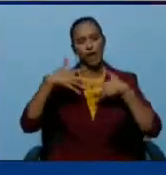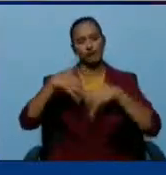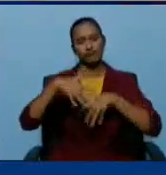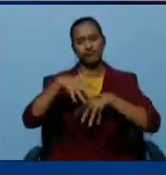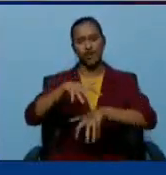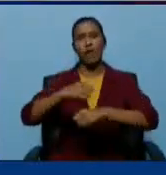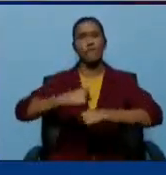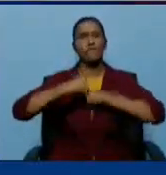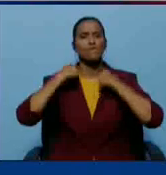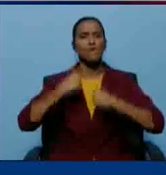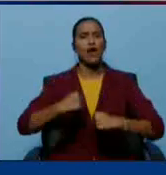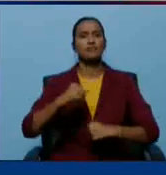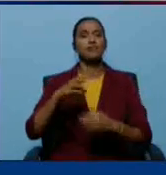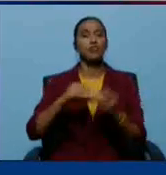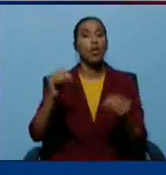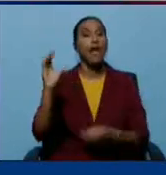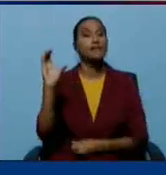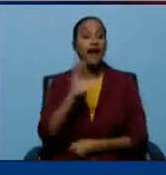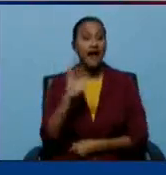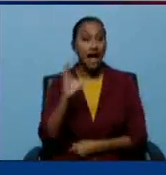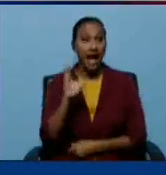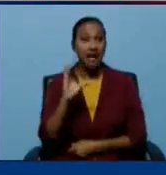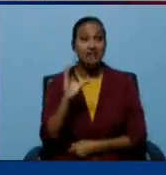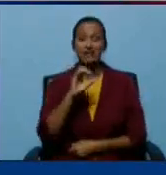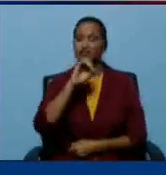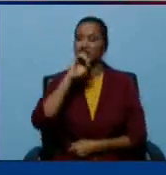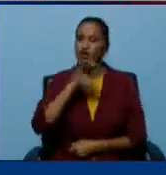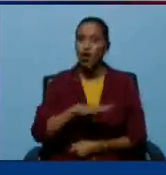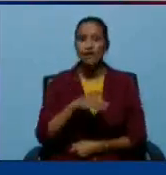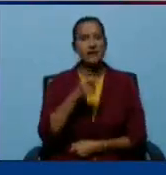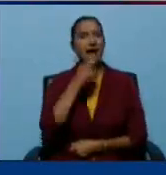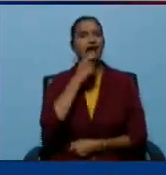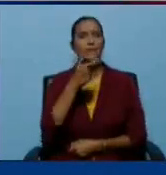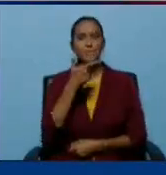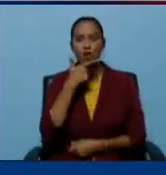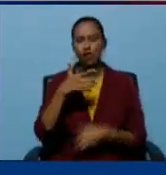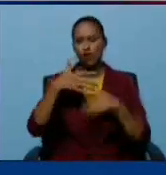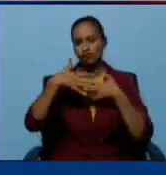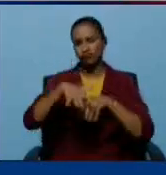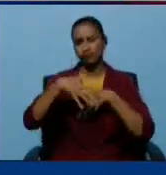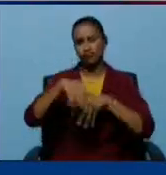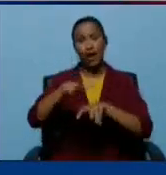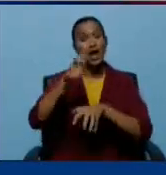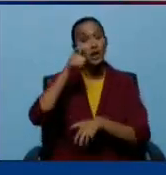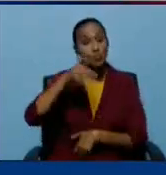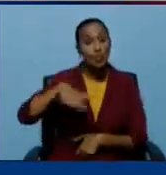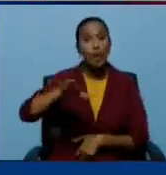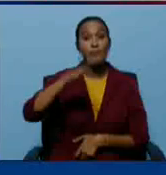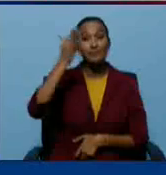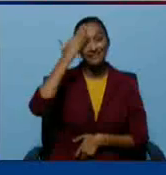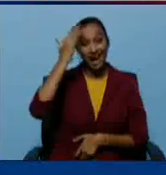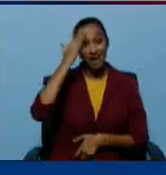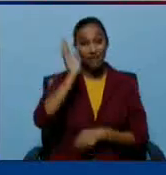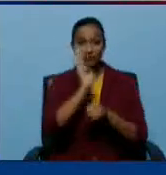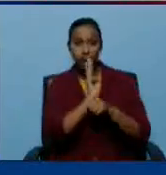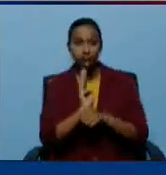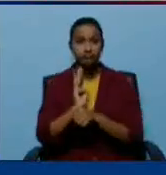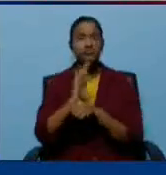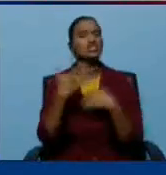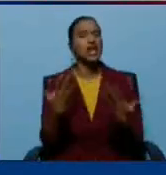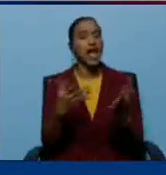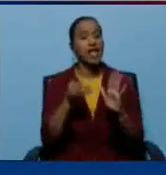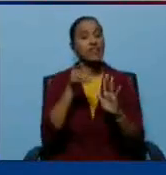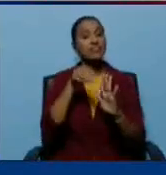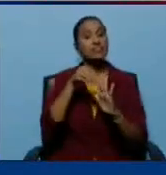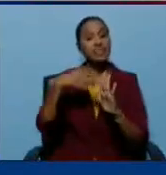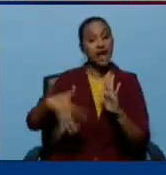una demostración apoteósica, histórica, hermosa, de un pueblo que sabe que está defendiendo su derecho a la paz,